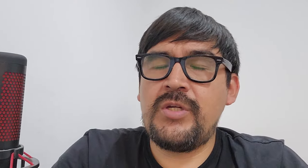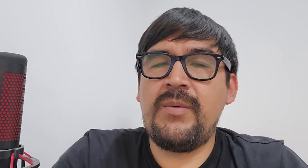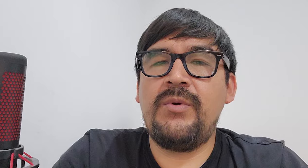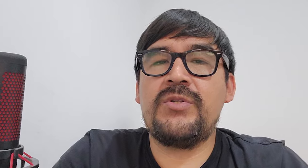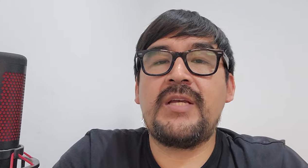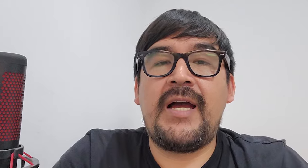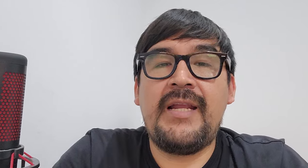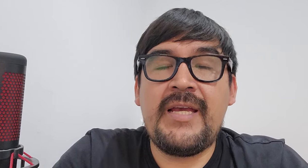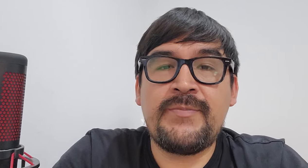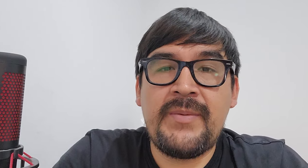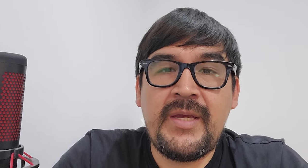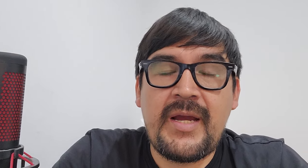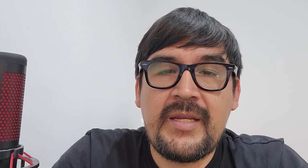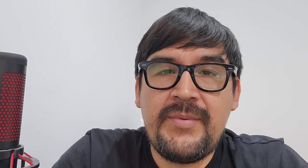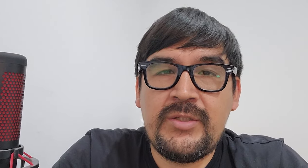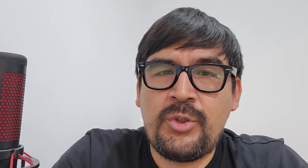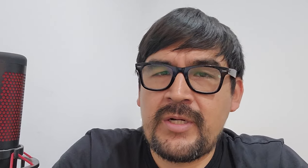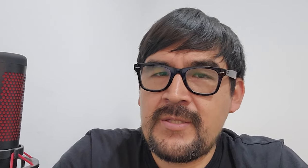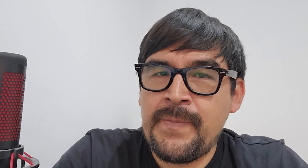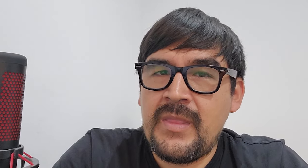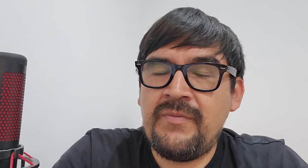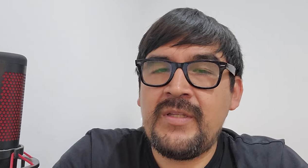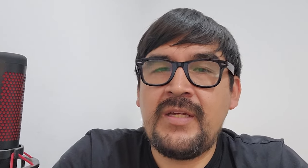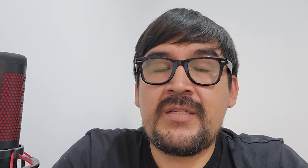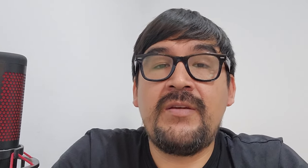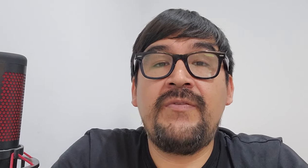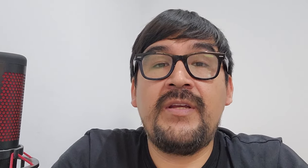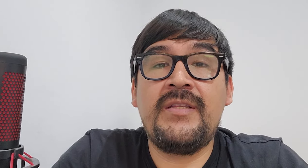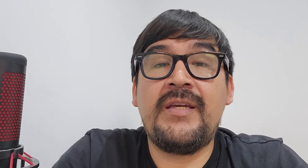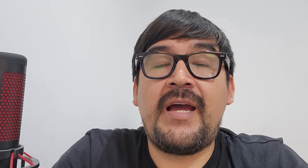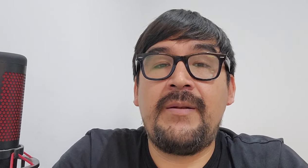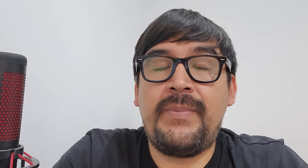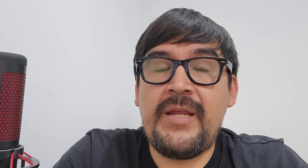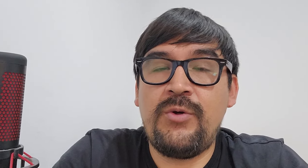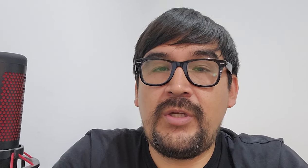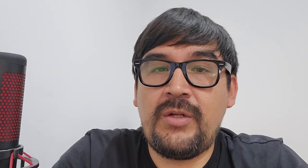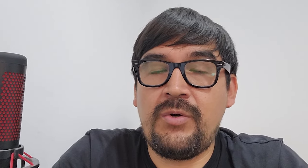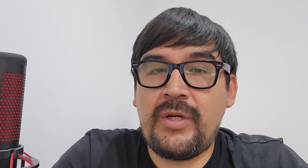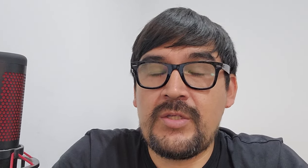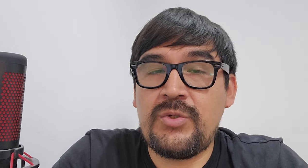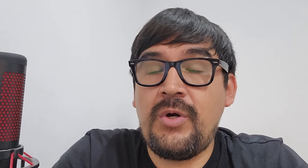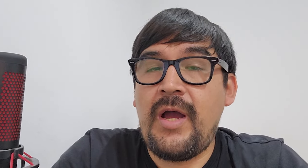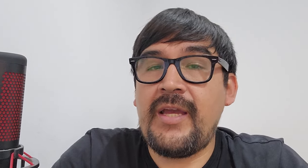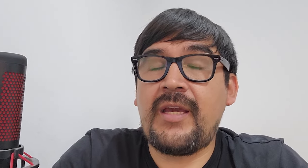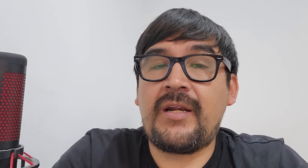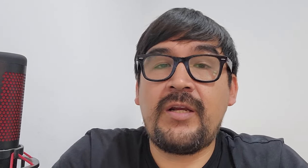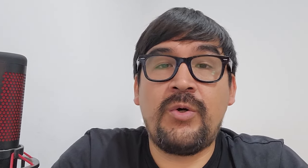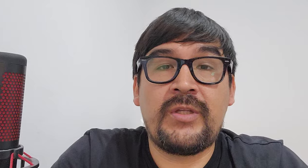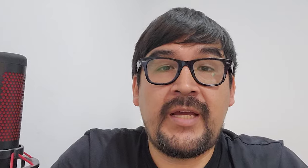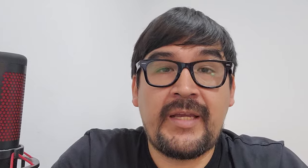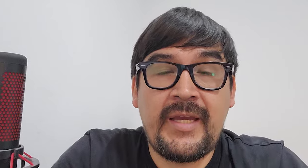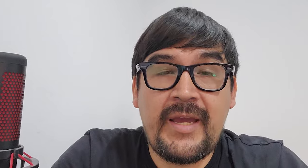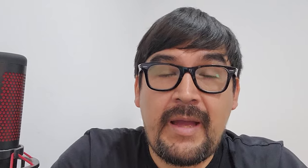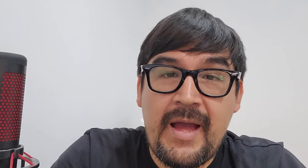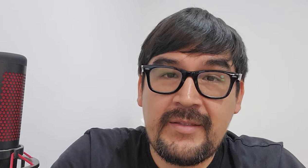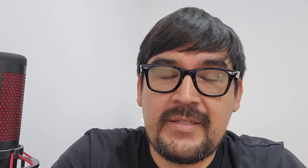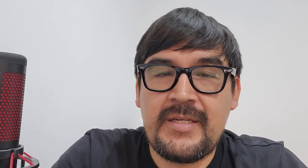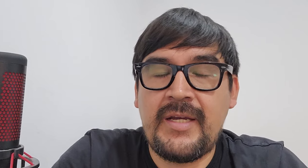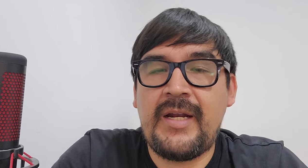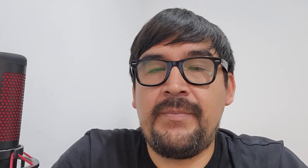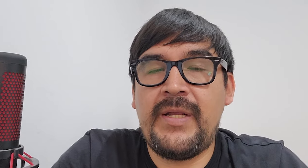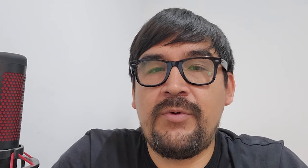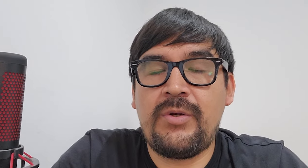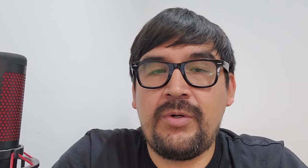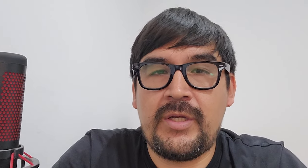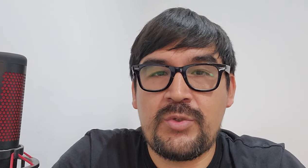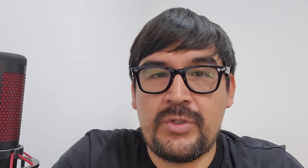Ya escuchamos al expremier Aníbal Torres defenderse frente al Pleno del Congreso. Hay que recordar que antes